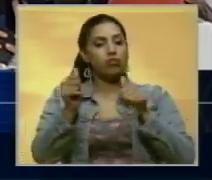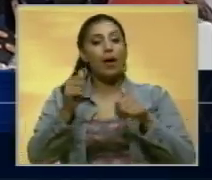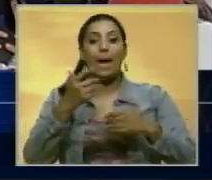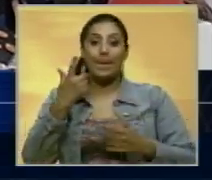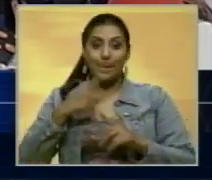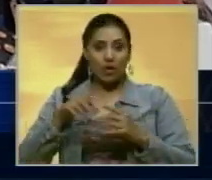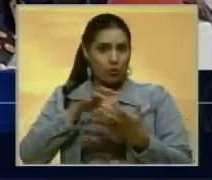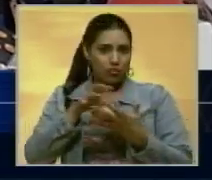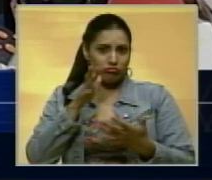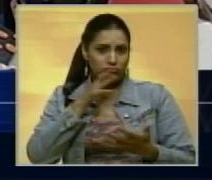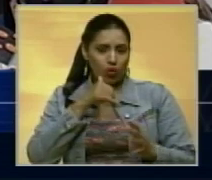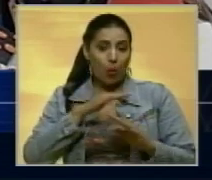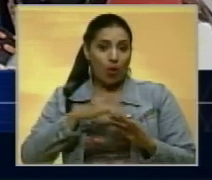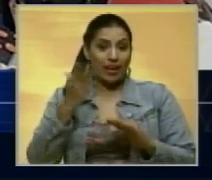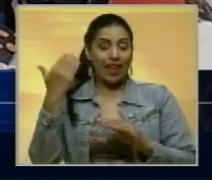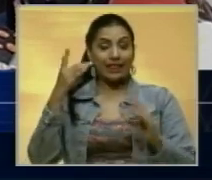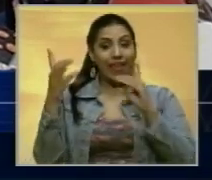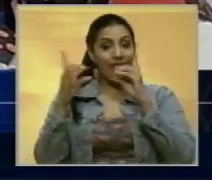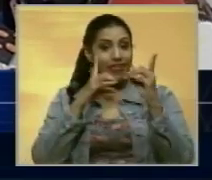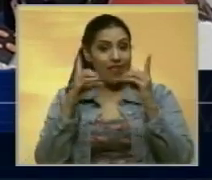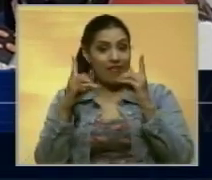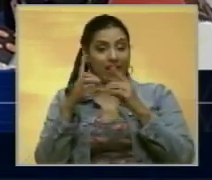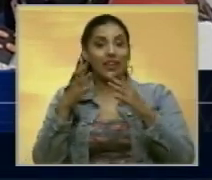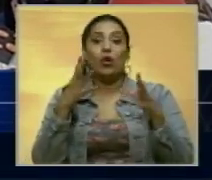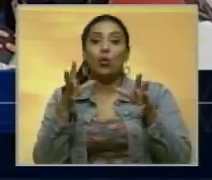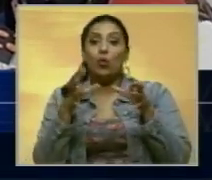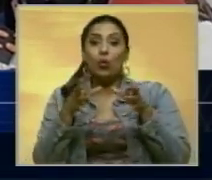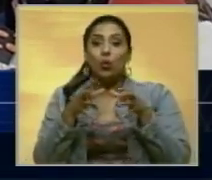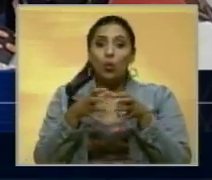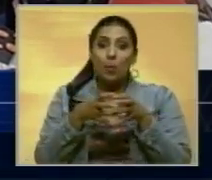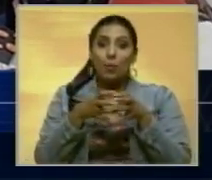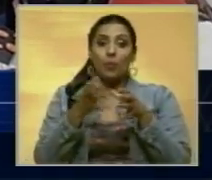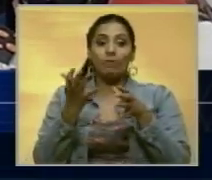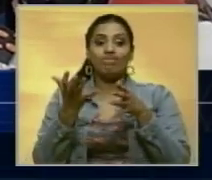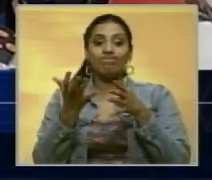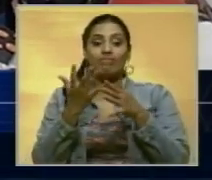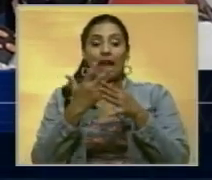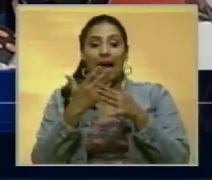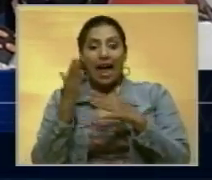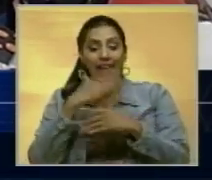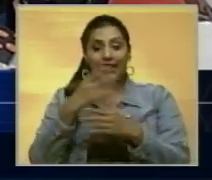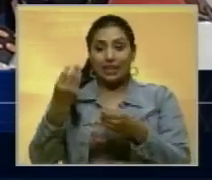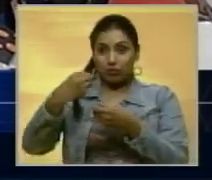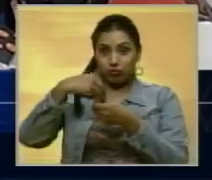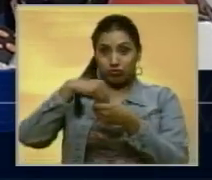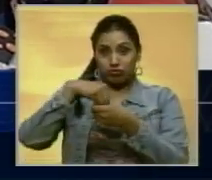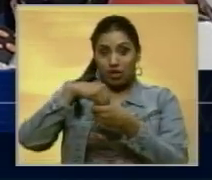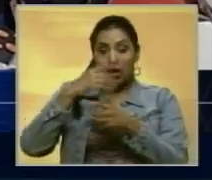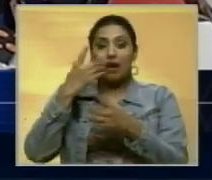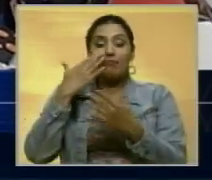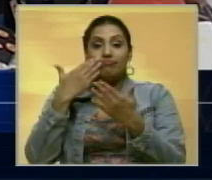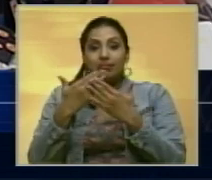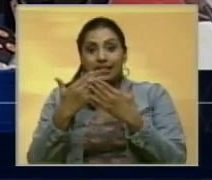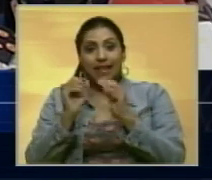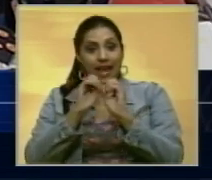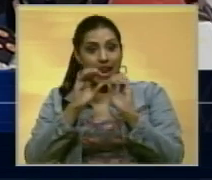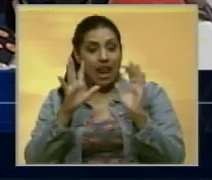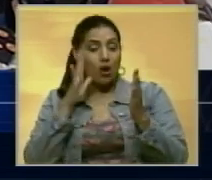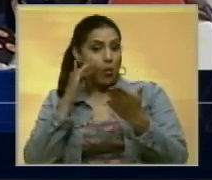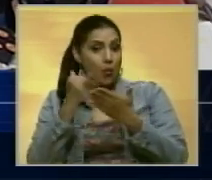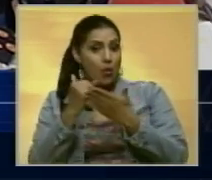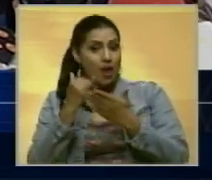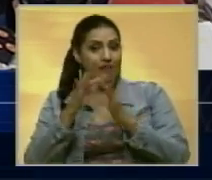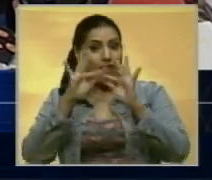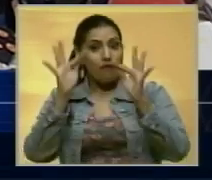no es problema, porque procedido el debate, visto los argumentos de los que quieran intervenir, vistas y consignadas las pruebas,